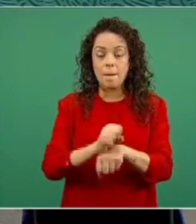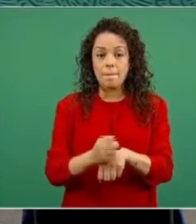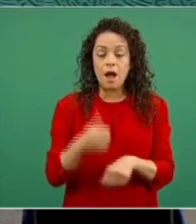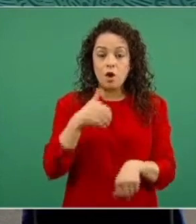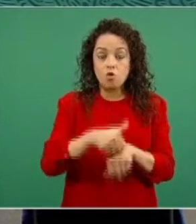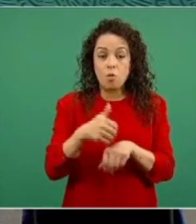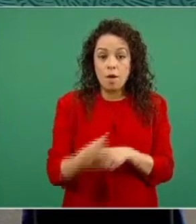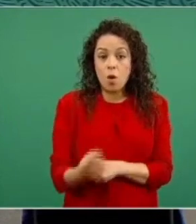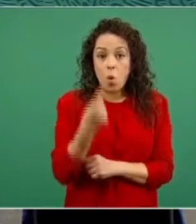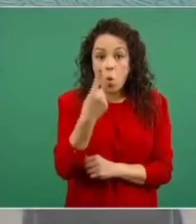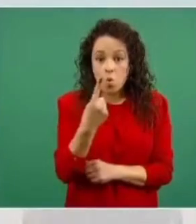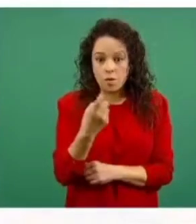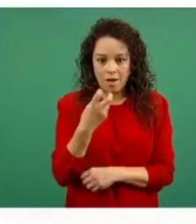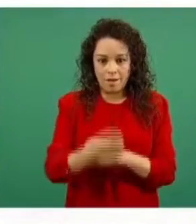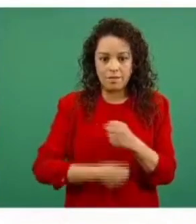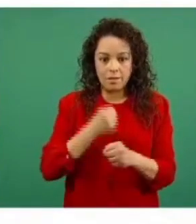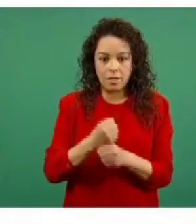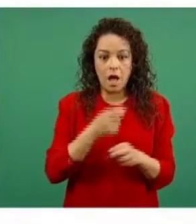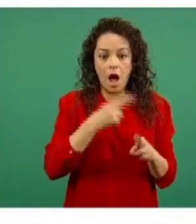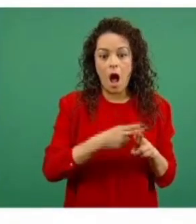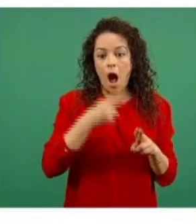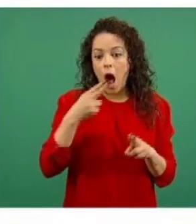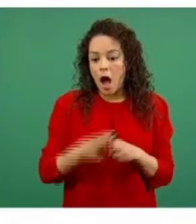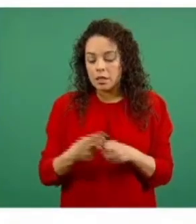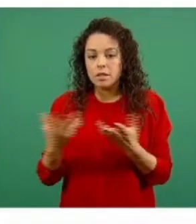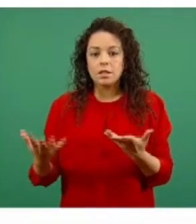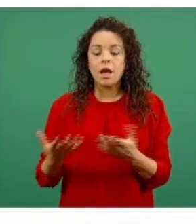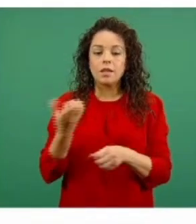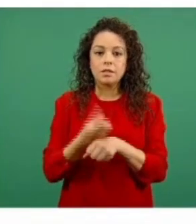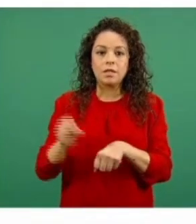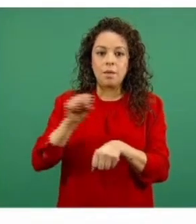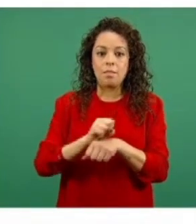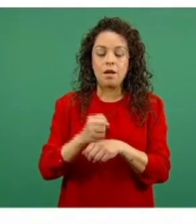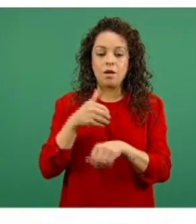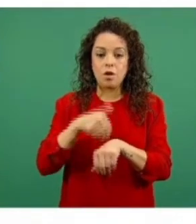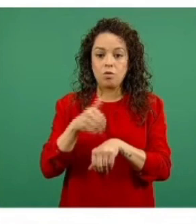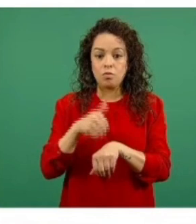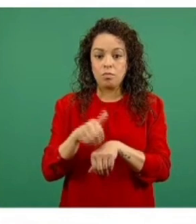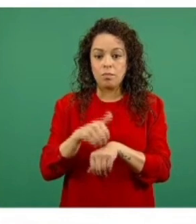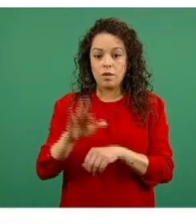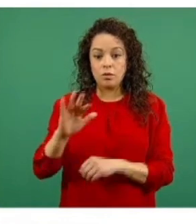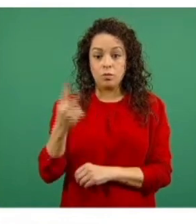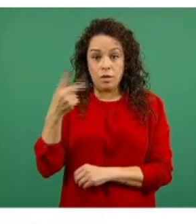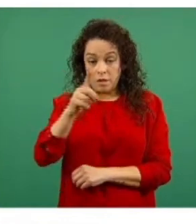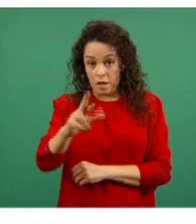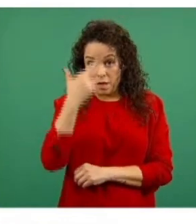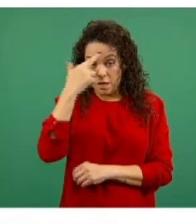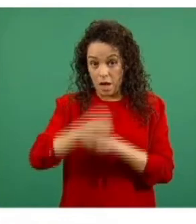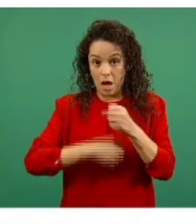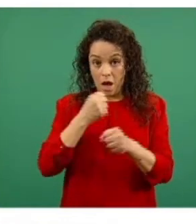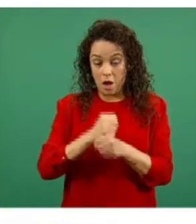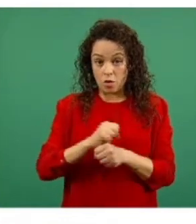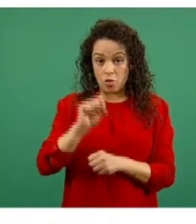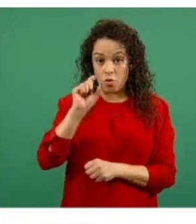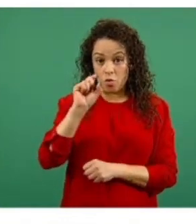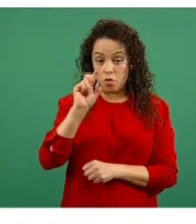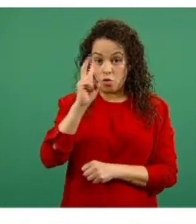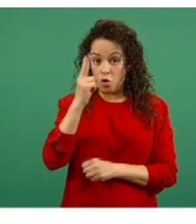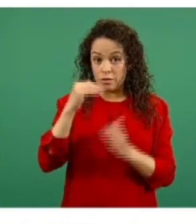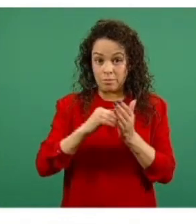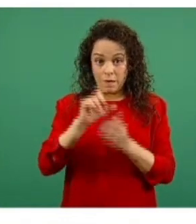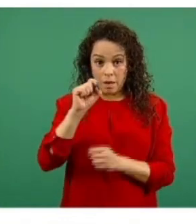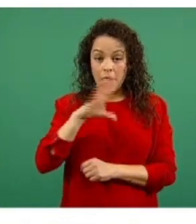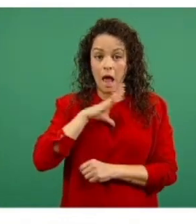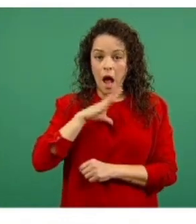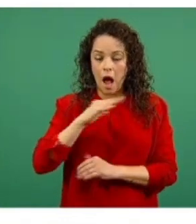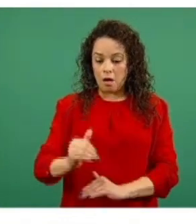la semana 52. Recuerden que el año 2020 tuvo hasta 53 semanas,